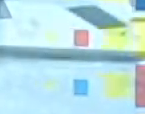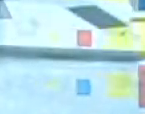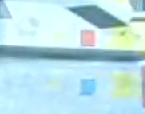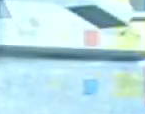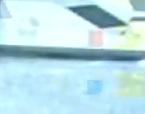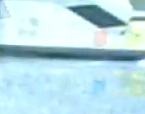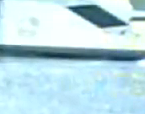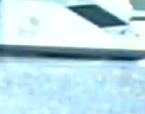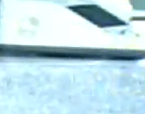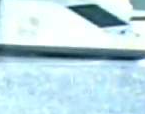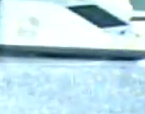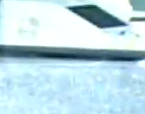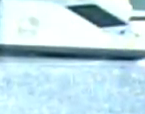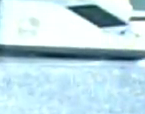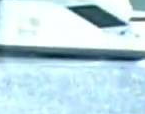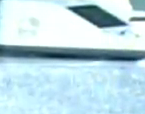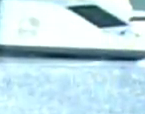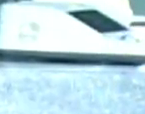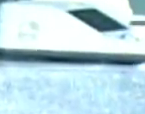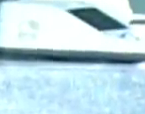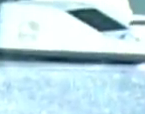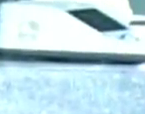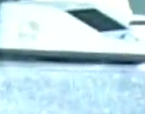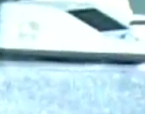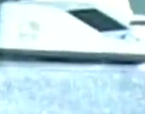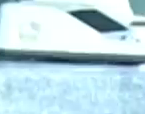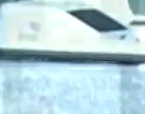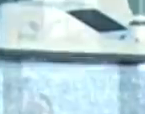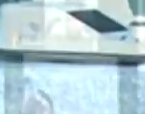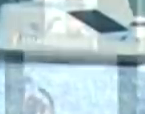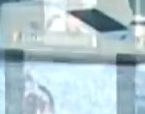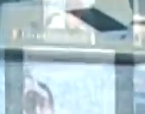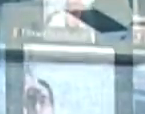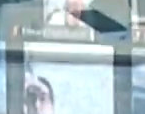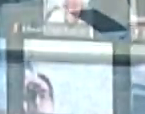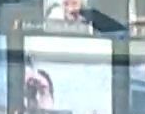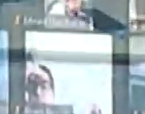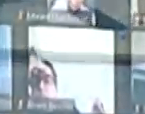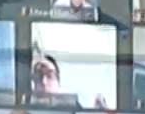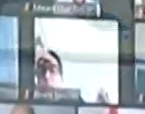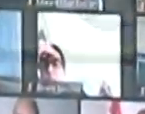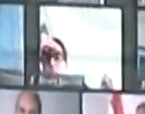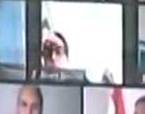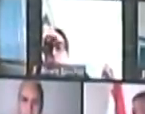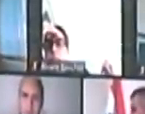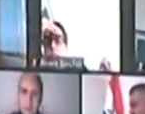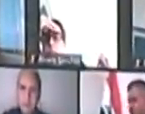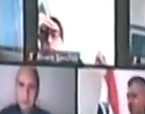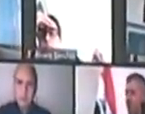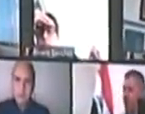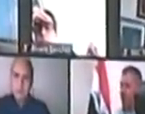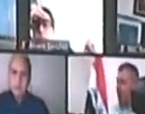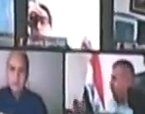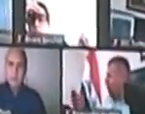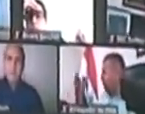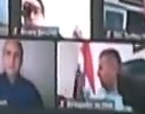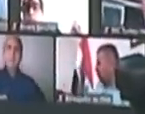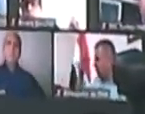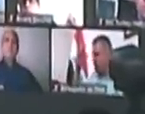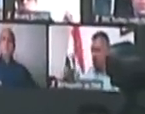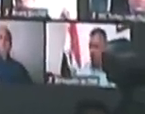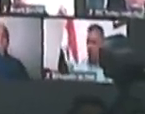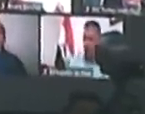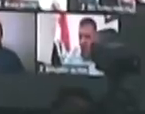Bien, y a continuación presentamos la exposición por parte de la Junta Nacional Electoral a cargo del rector Carlos Quintero,